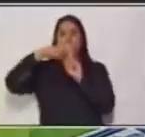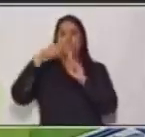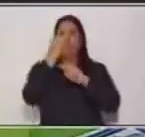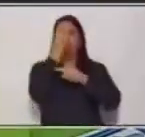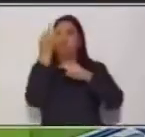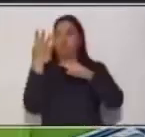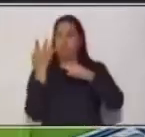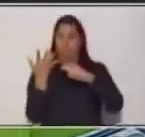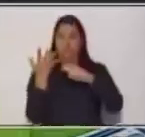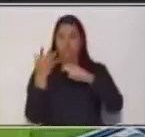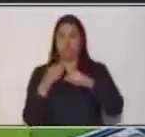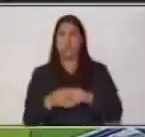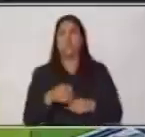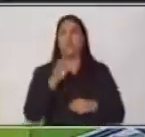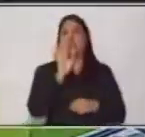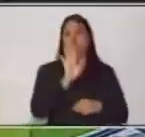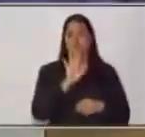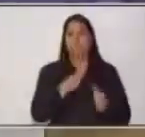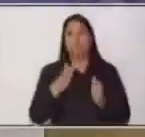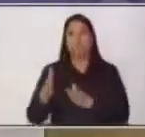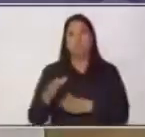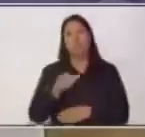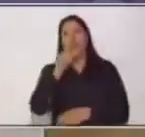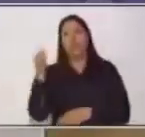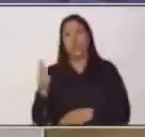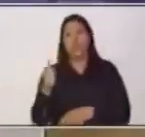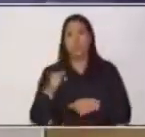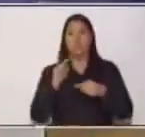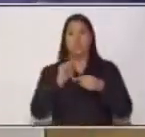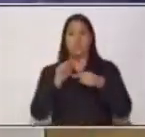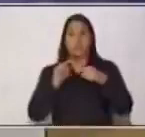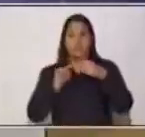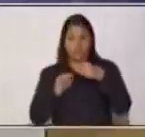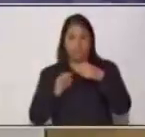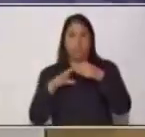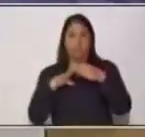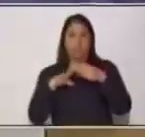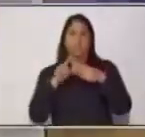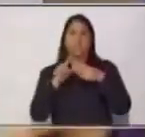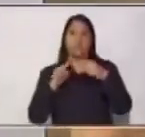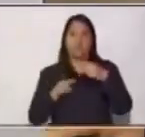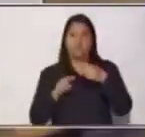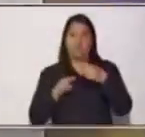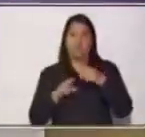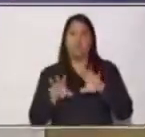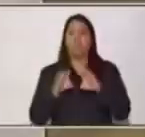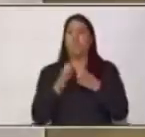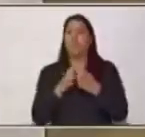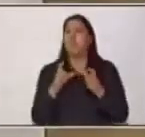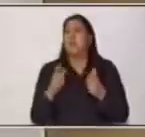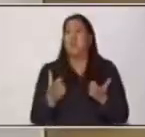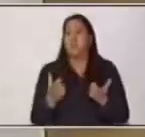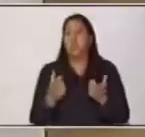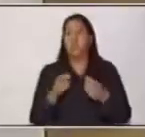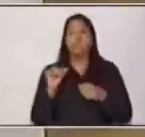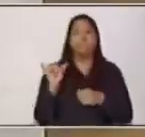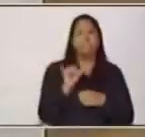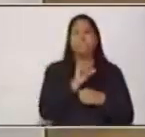En la división, si tenemos una división, entonces la división tiene que ser con la misma